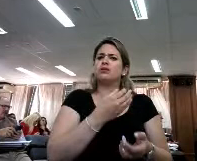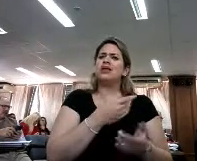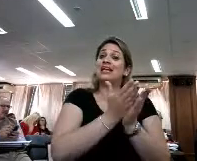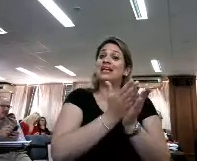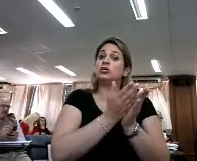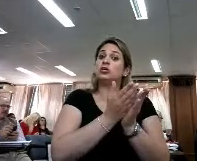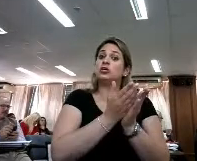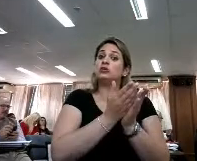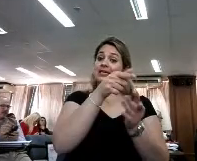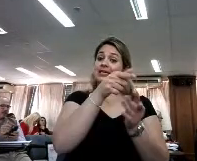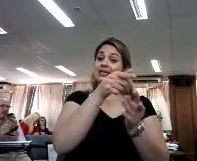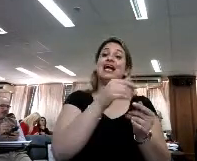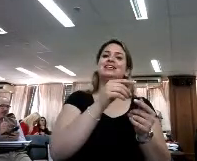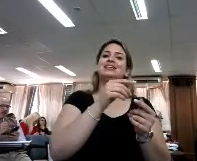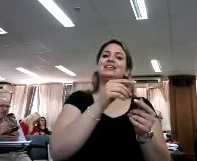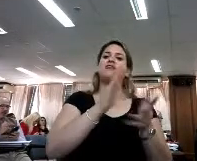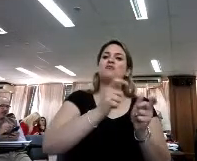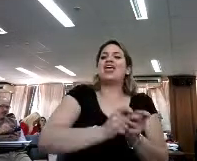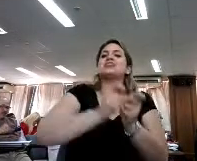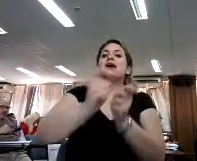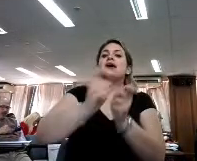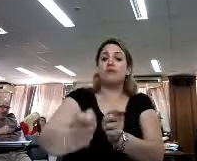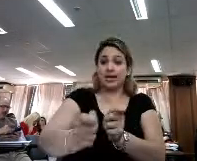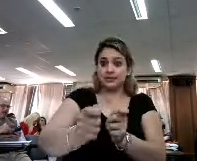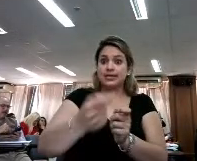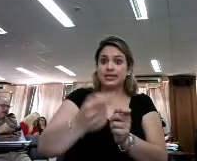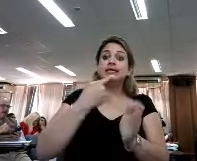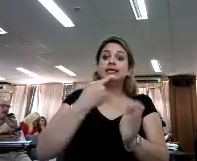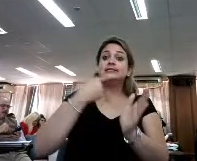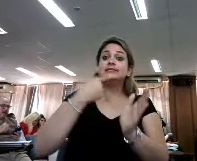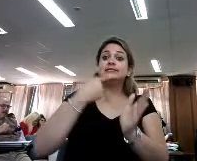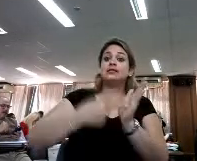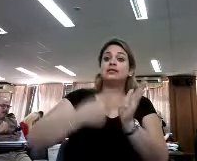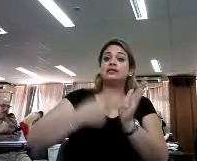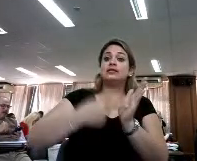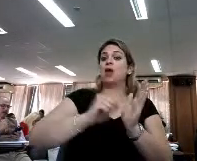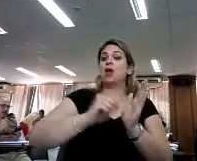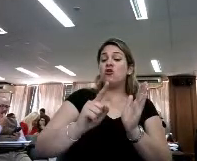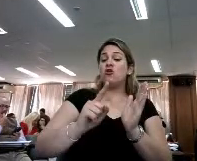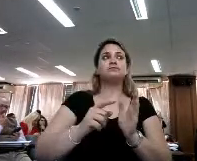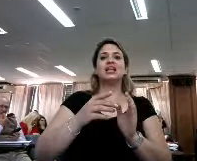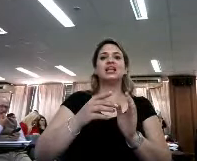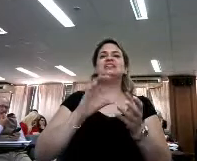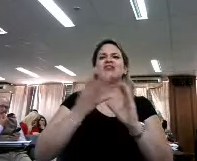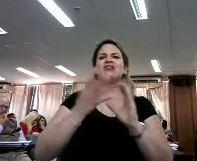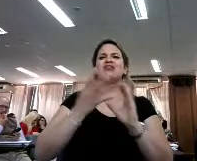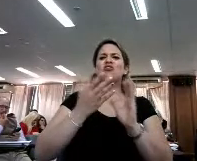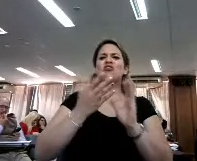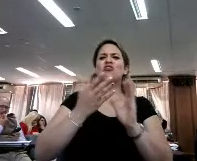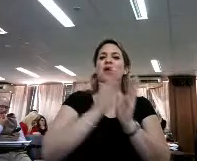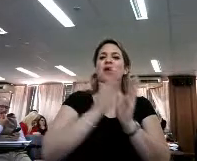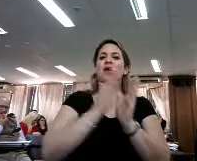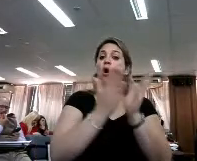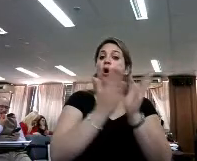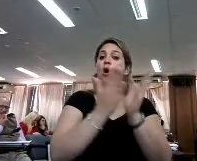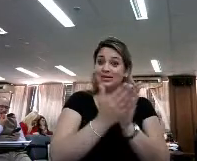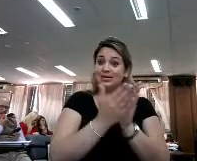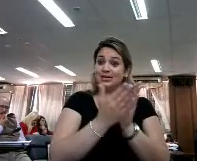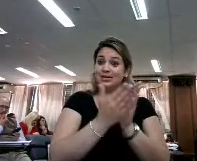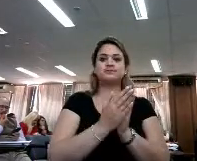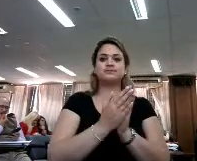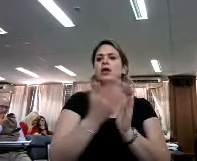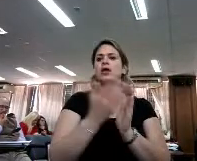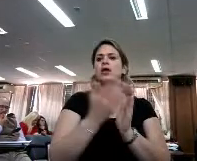cadena de transferencias. Si no se puede determinar, normalmente ese tipo de obras son las que no